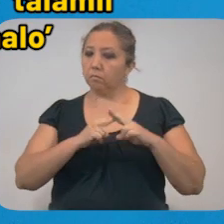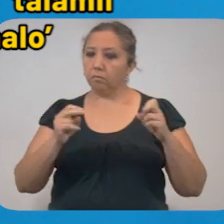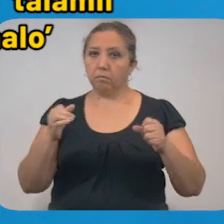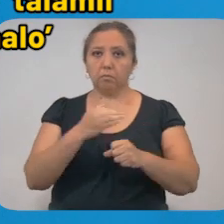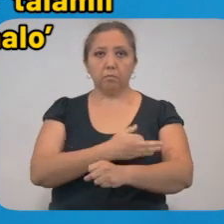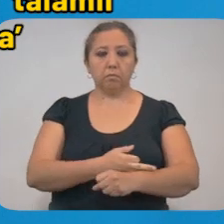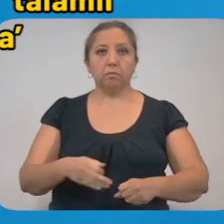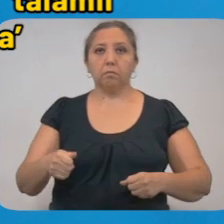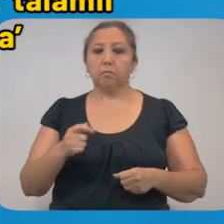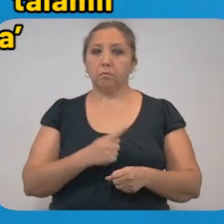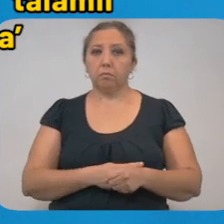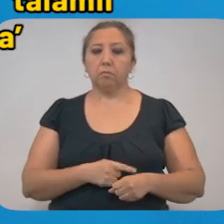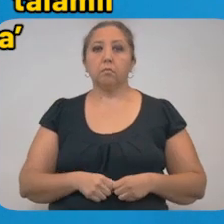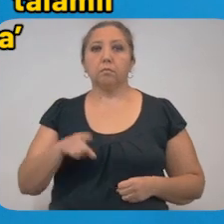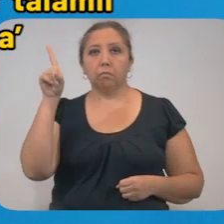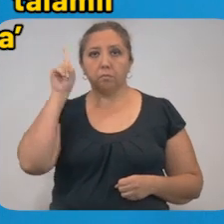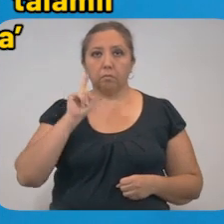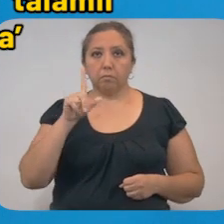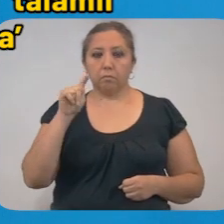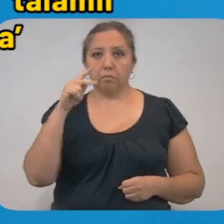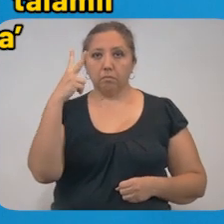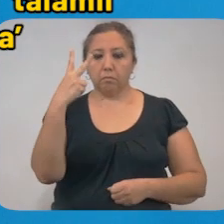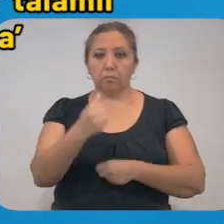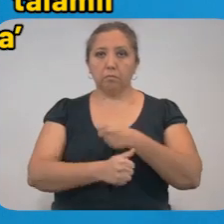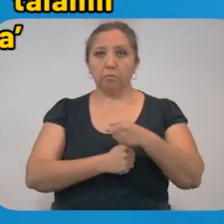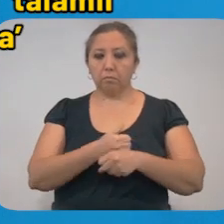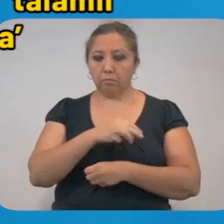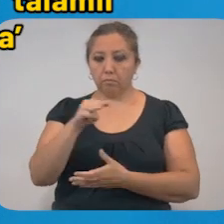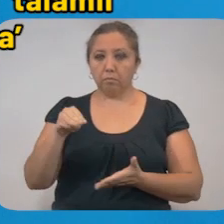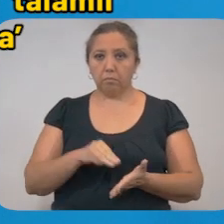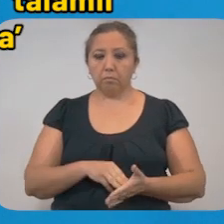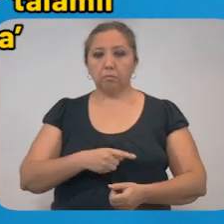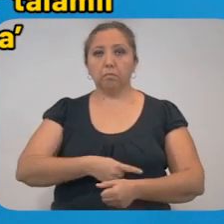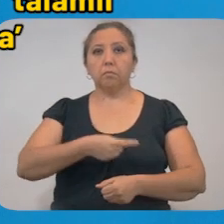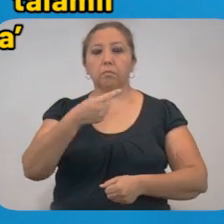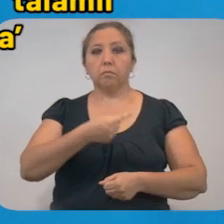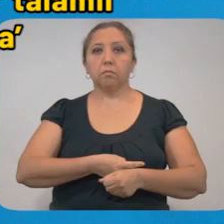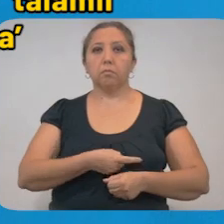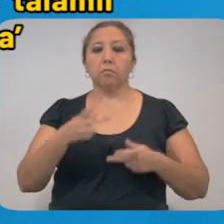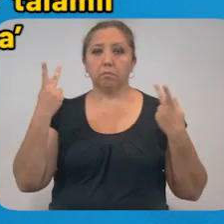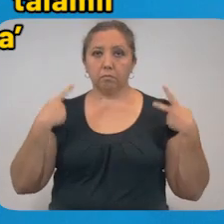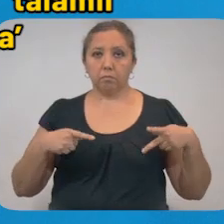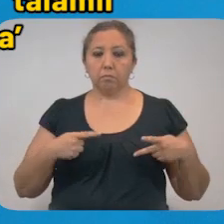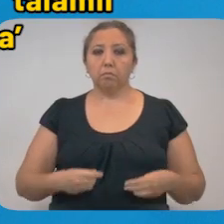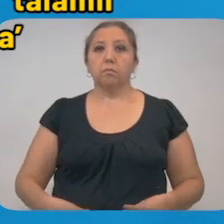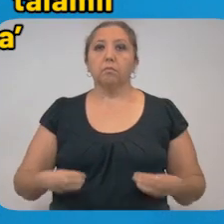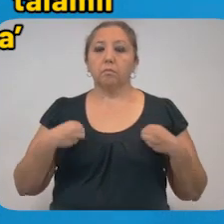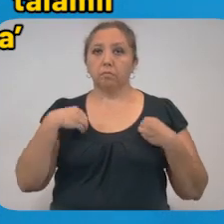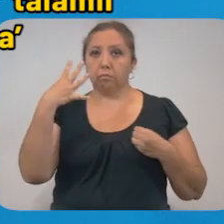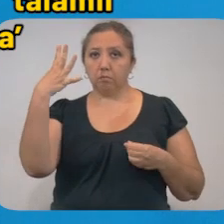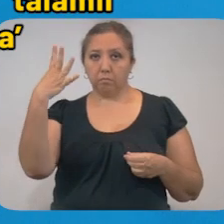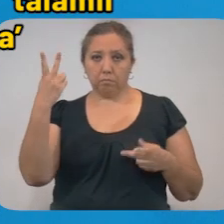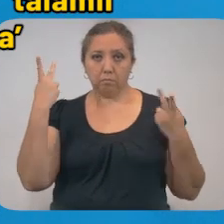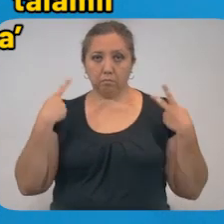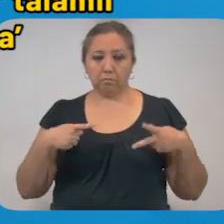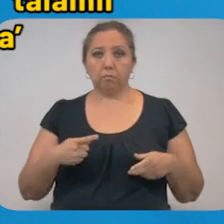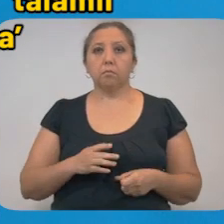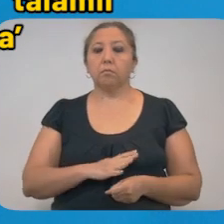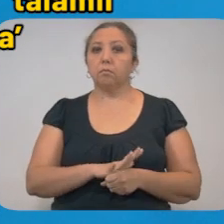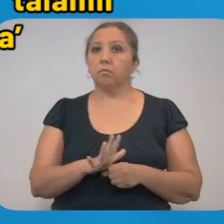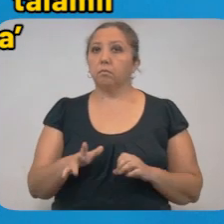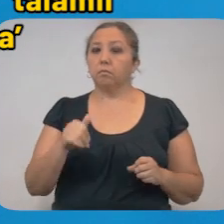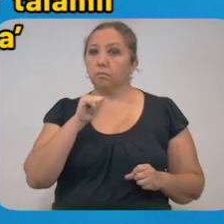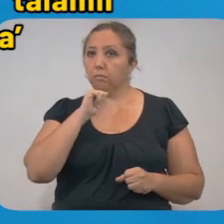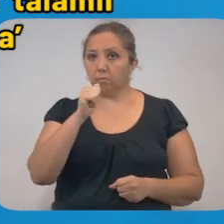presenta síntomas. Mujer de 72 años de Mérida con hipertensión, la paciente convivía con 4 contactos, los cuales